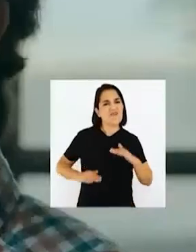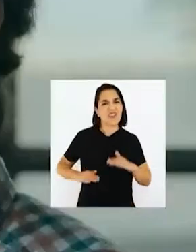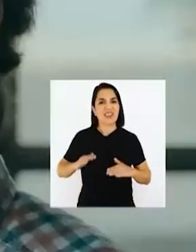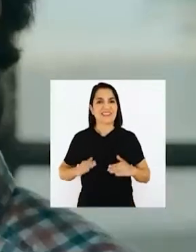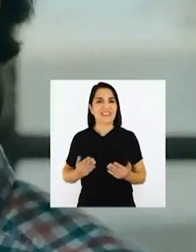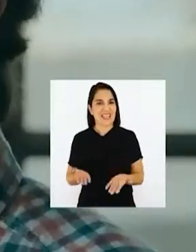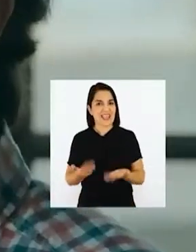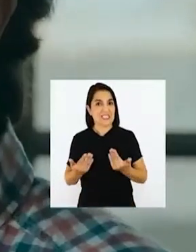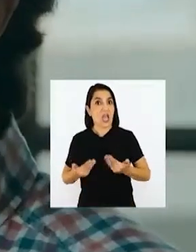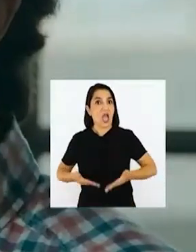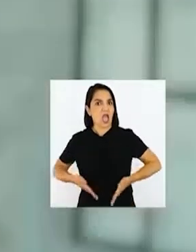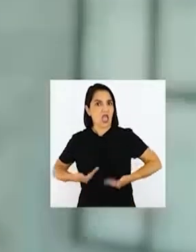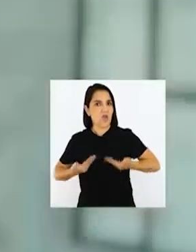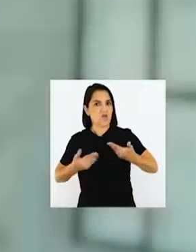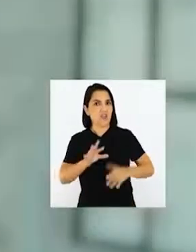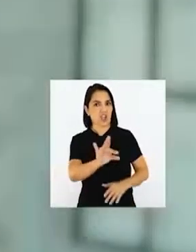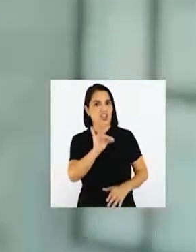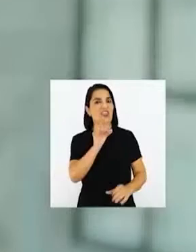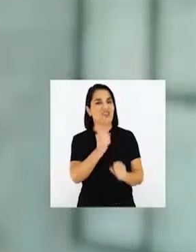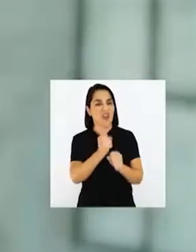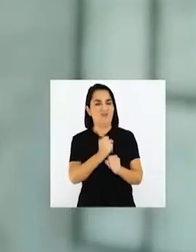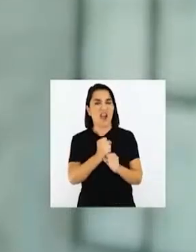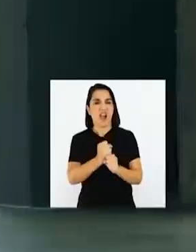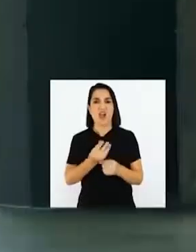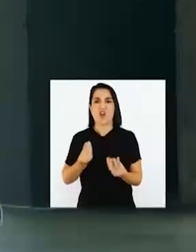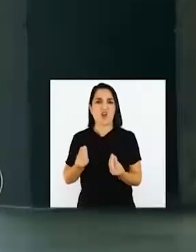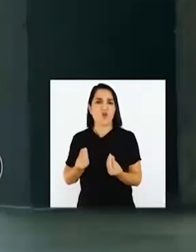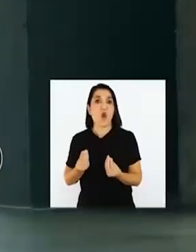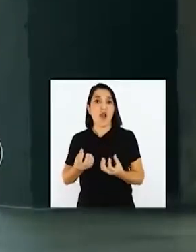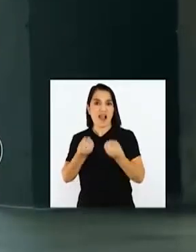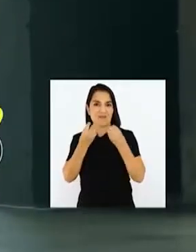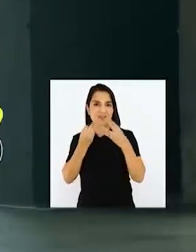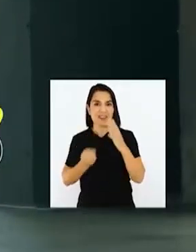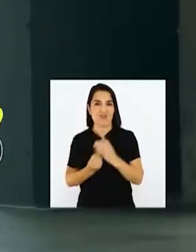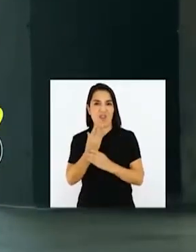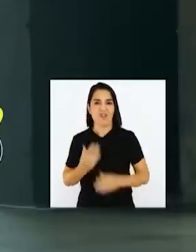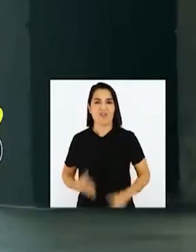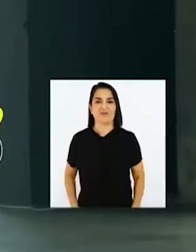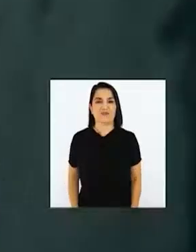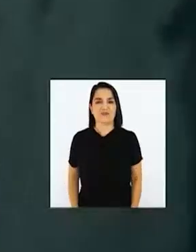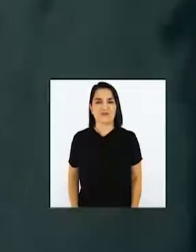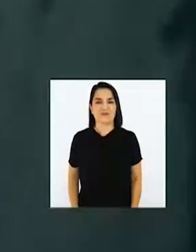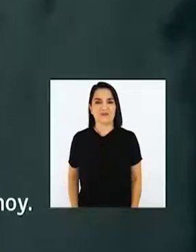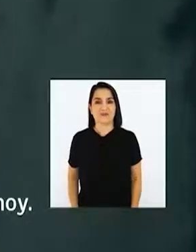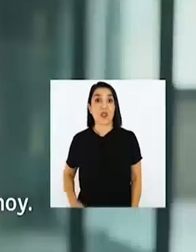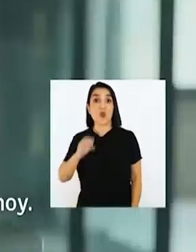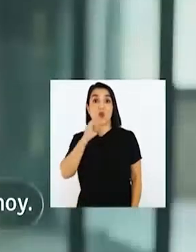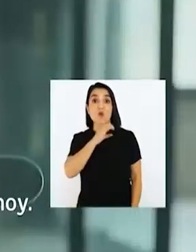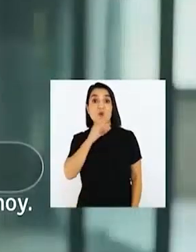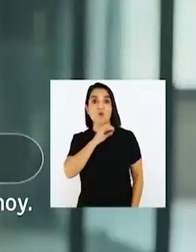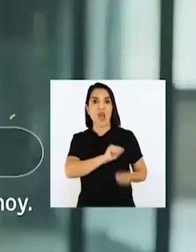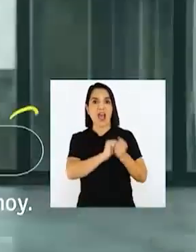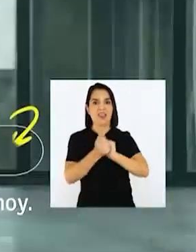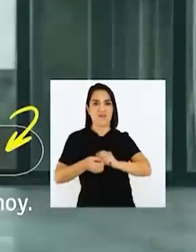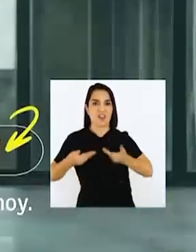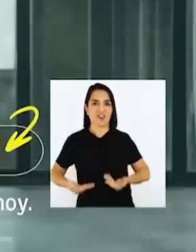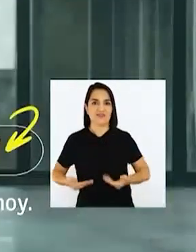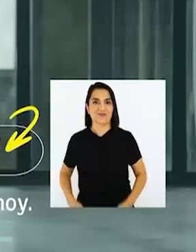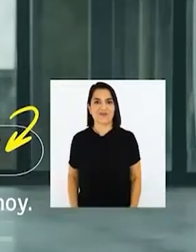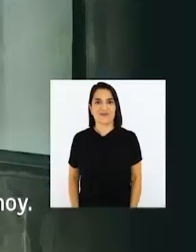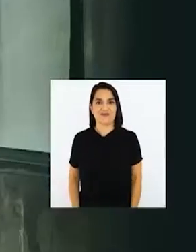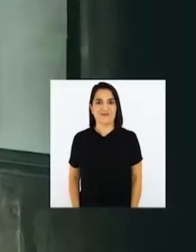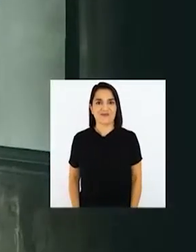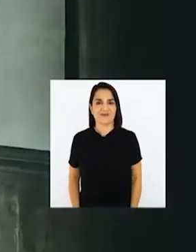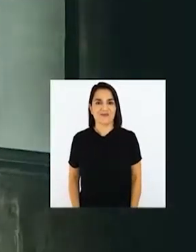Hay veces en que uno necesita un impulso para encontrar ese empleo, como capacitarnos en nuevas áreas. Concursos que se adapten a los tiempos